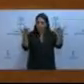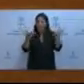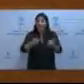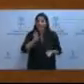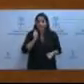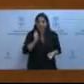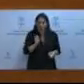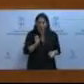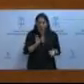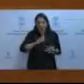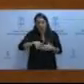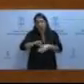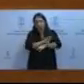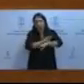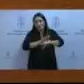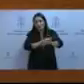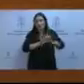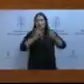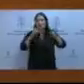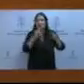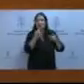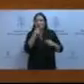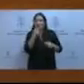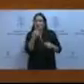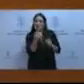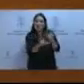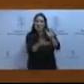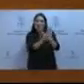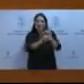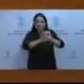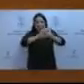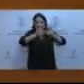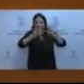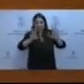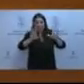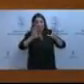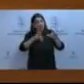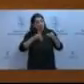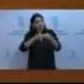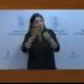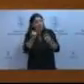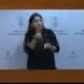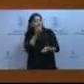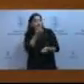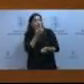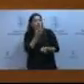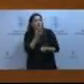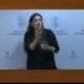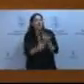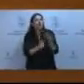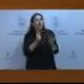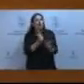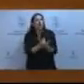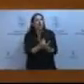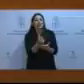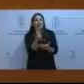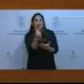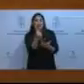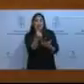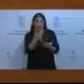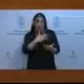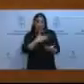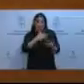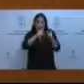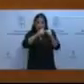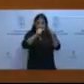le traducían a la Consejería de Educación las leyes que estaban bien claras, los socialistas decidieron volver a gastar el dinero de todos los